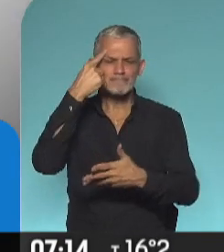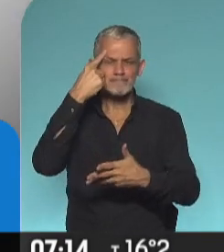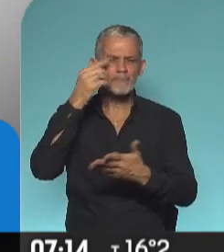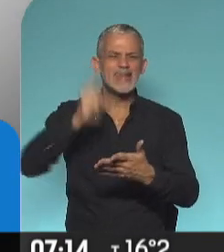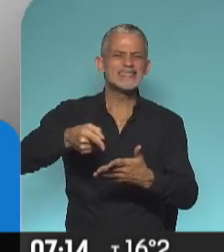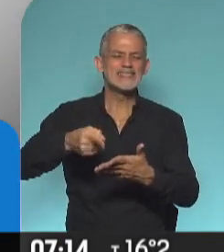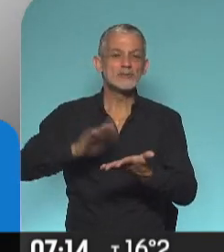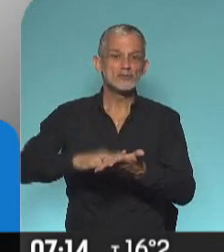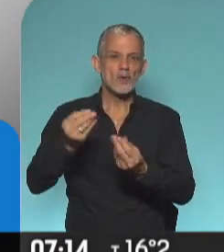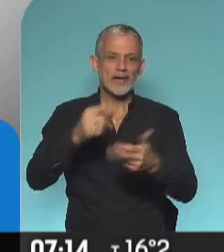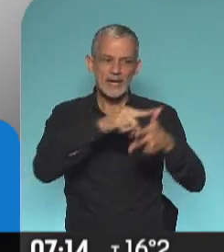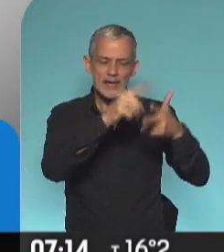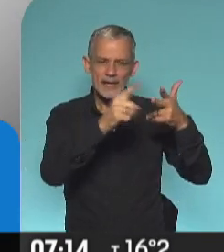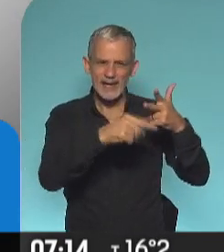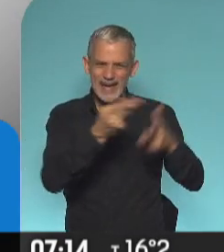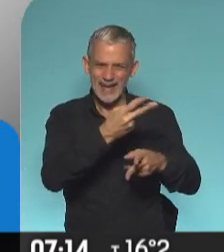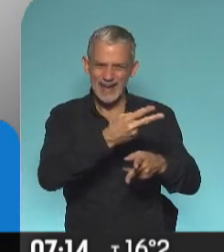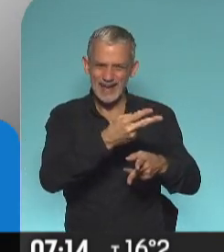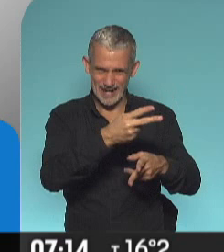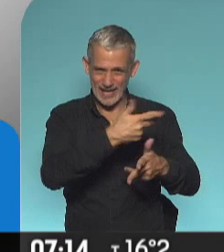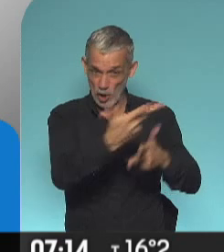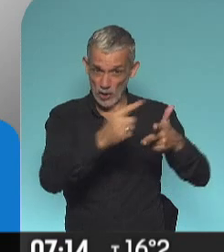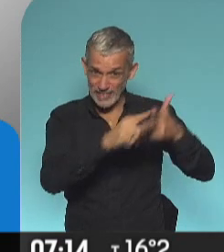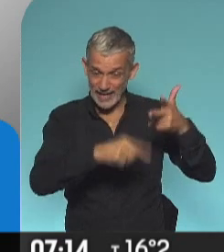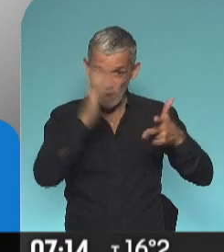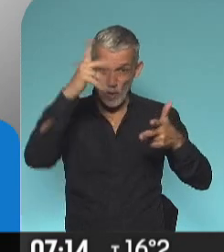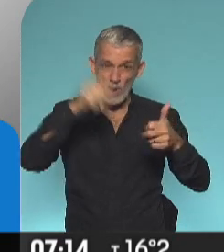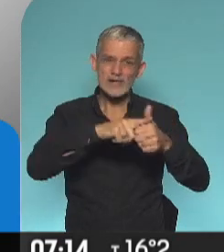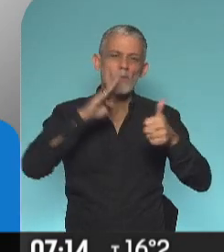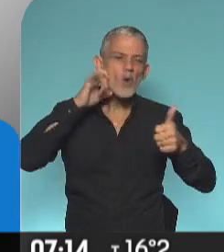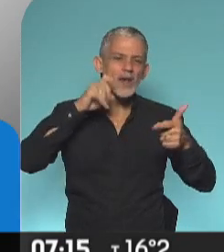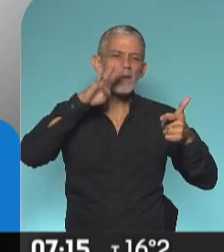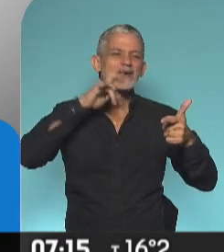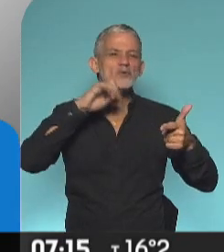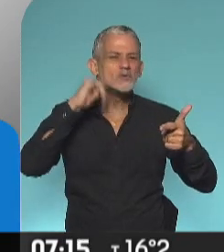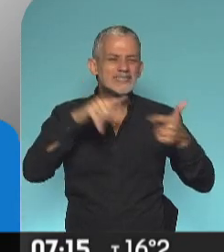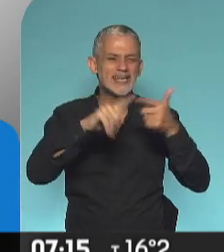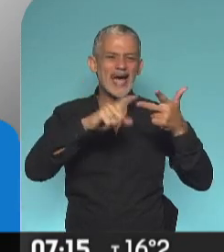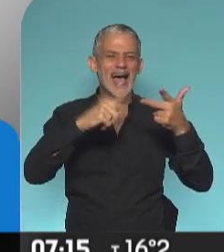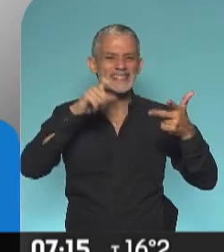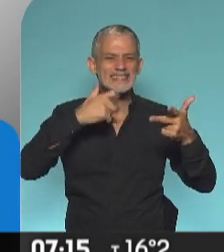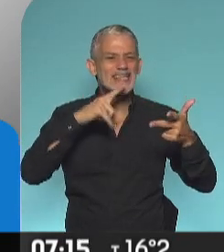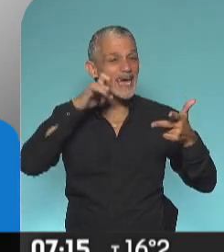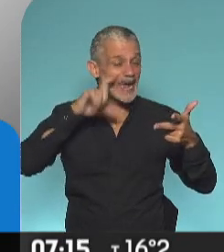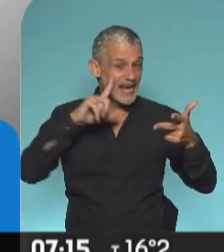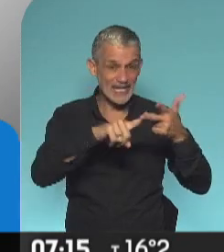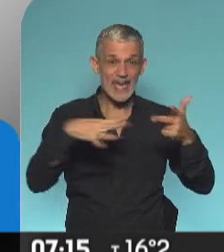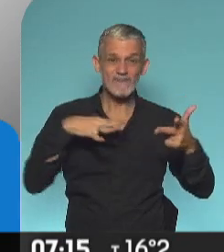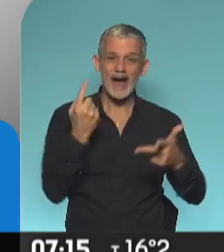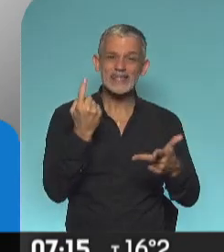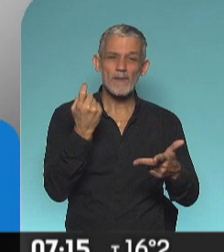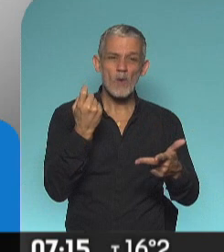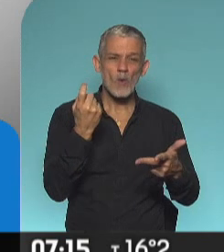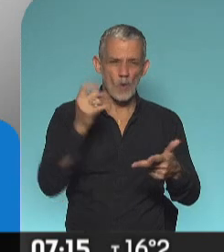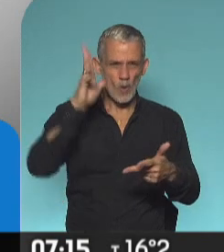en relación con el pedido que había hecho Bruglia, Bertuzzi y Castelli. Le faltaba un juez.